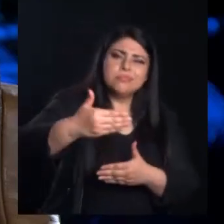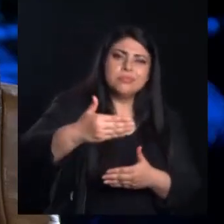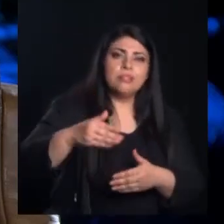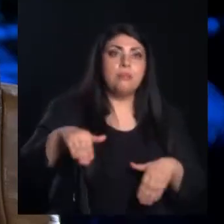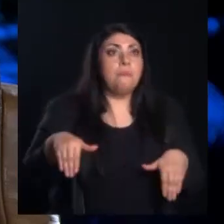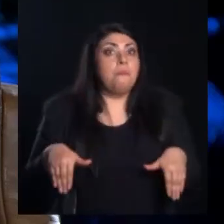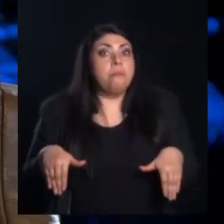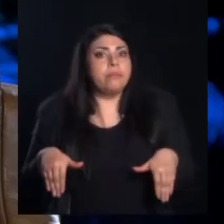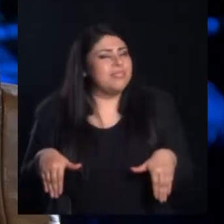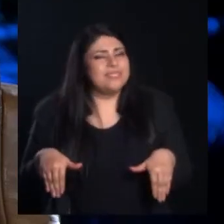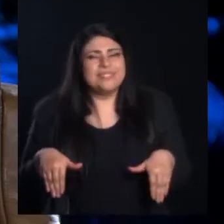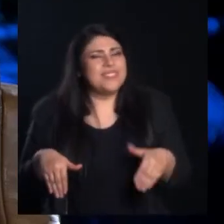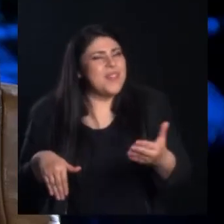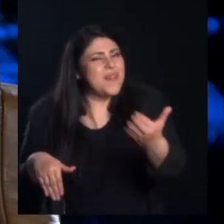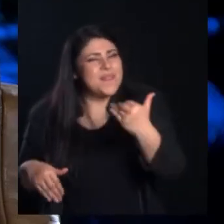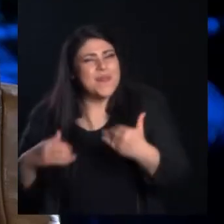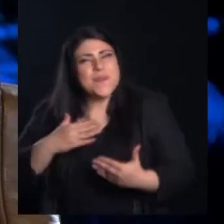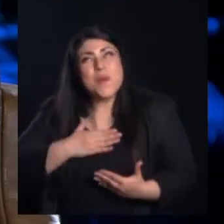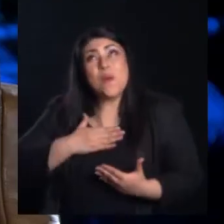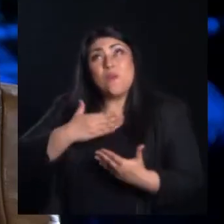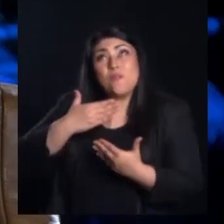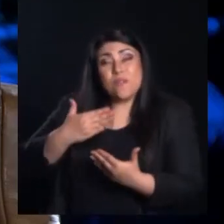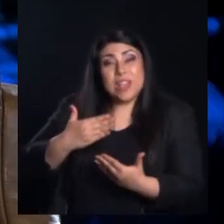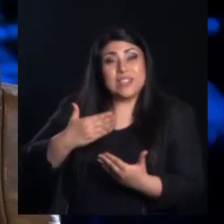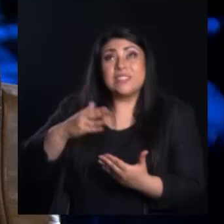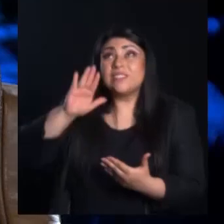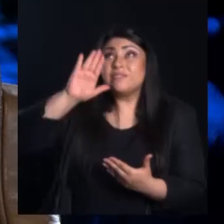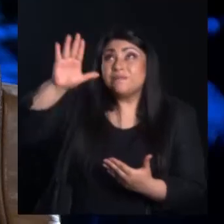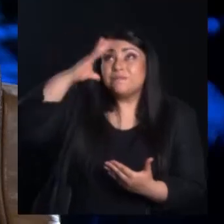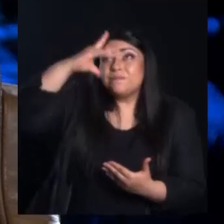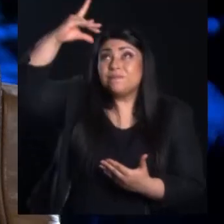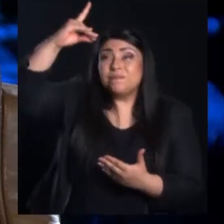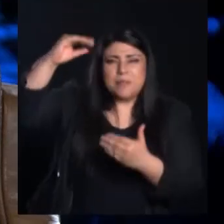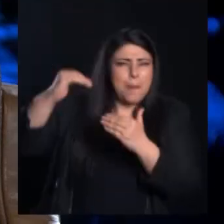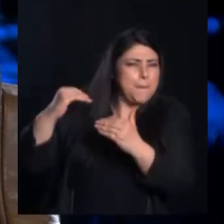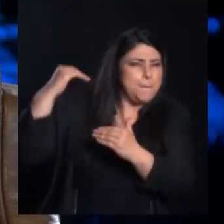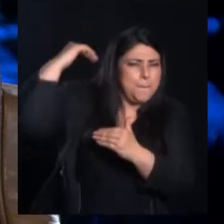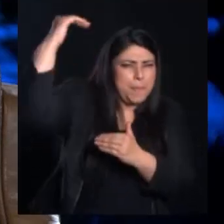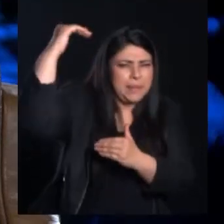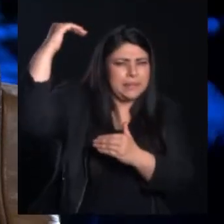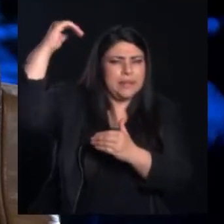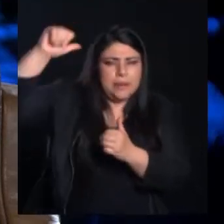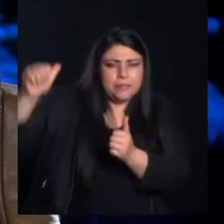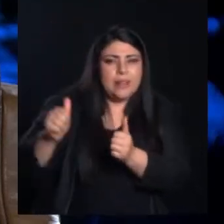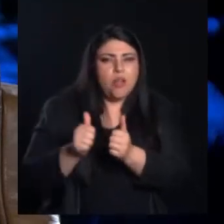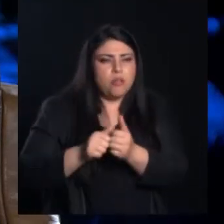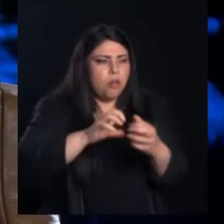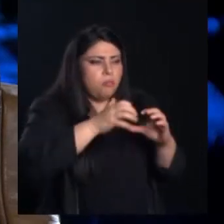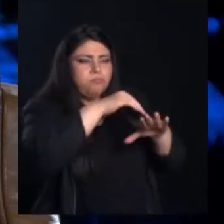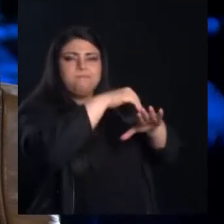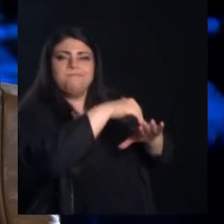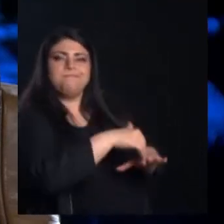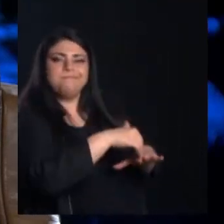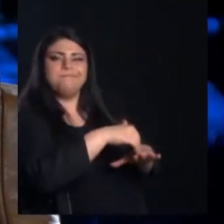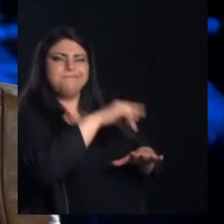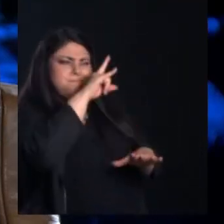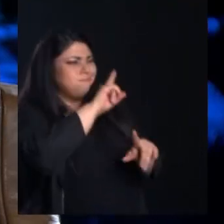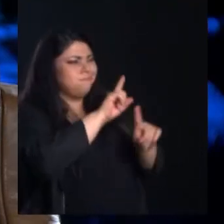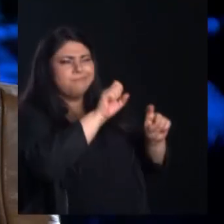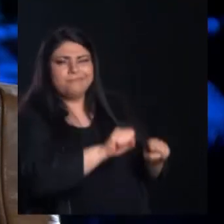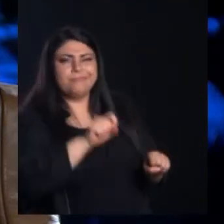confía en ti y confía en que mayor es el que está en ti que el que está en el mundo así que lo que vayas a hacer